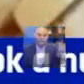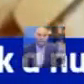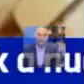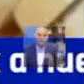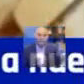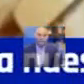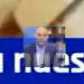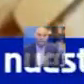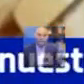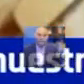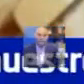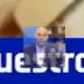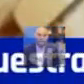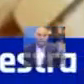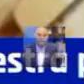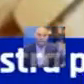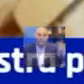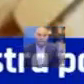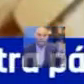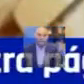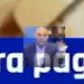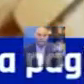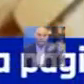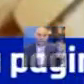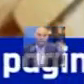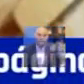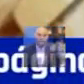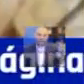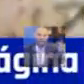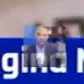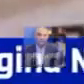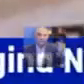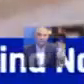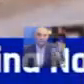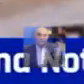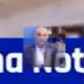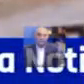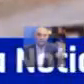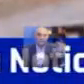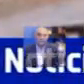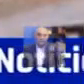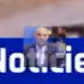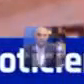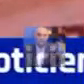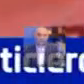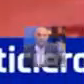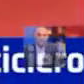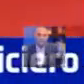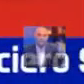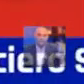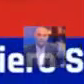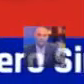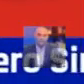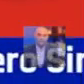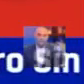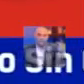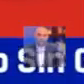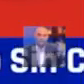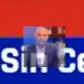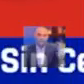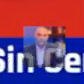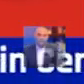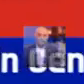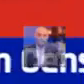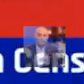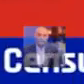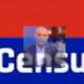Administración Tributaria, el SAT, todavía en tiempos de Margarita Ríos Farjat. Recordemos